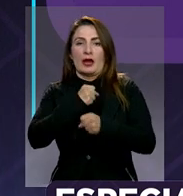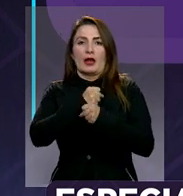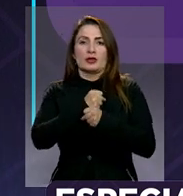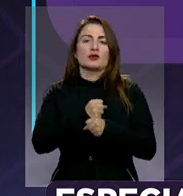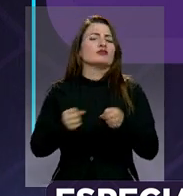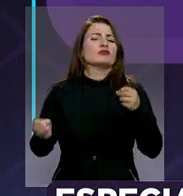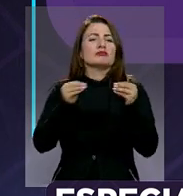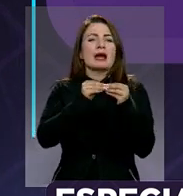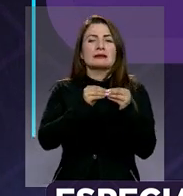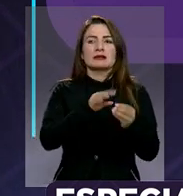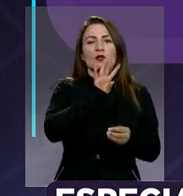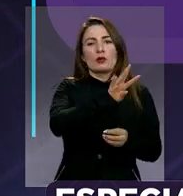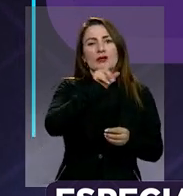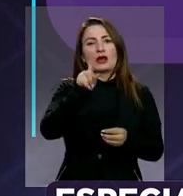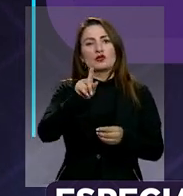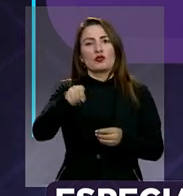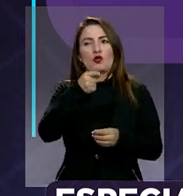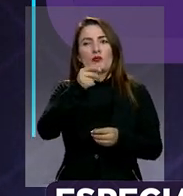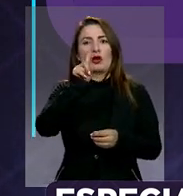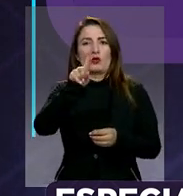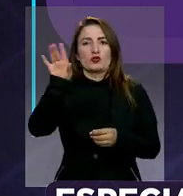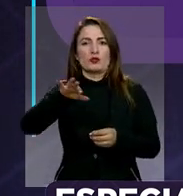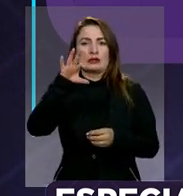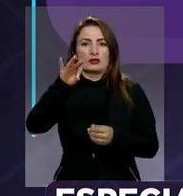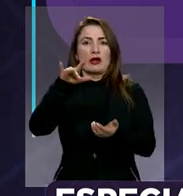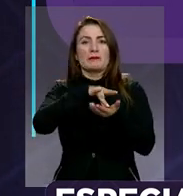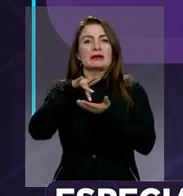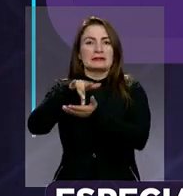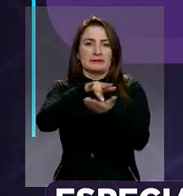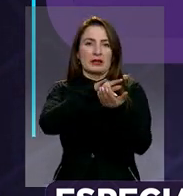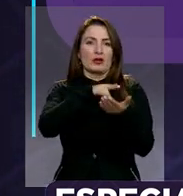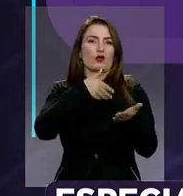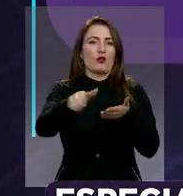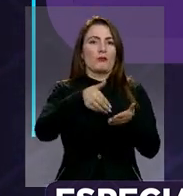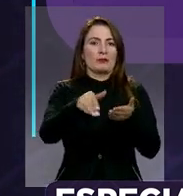su vez, registra el 41,1% de la participación de compradores de vivienda de interés social.